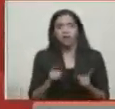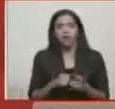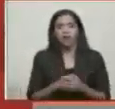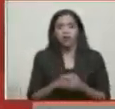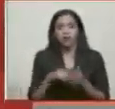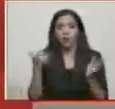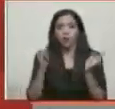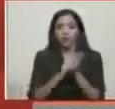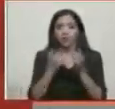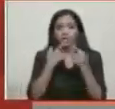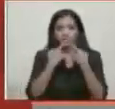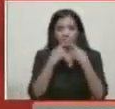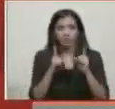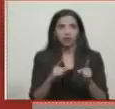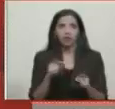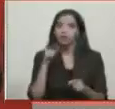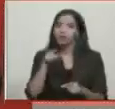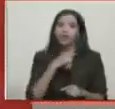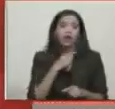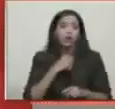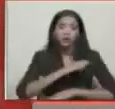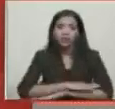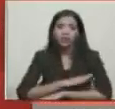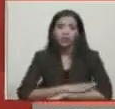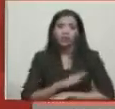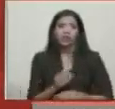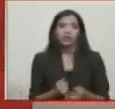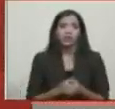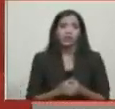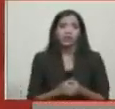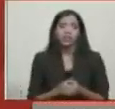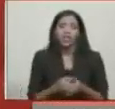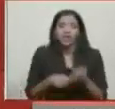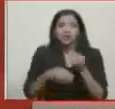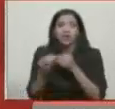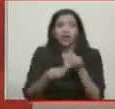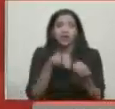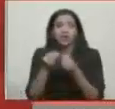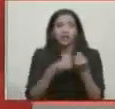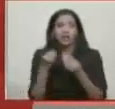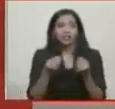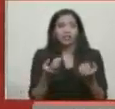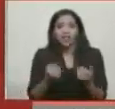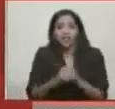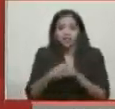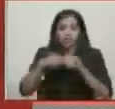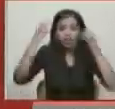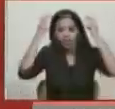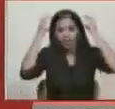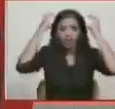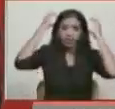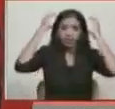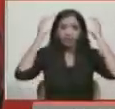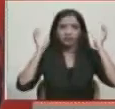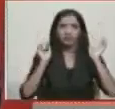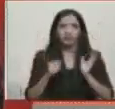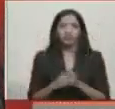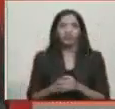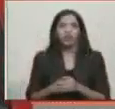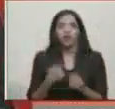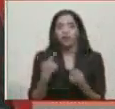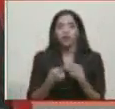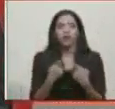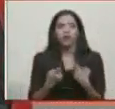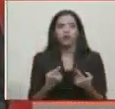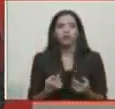cosa, usted renuncia a ese cargo, viejo, y váyase a conformar un gobierno allá en Disneylandia de comiquita o en una cosa toda virtual,